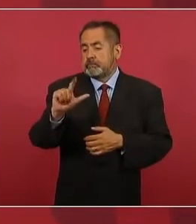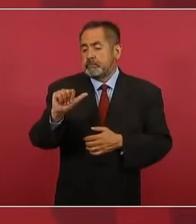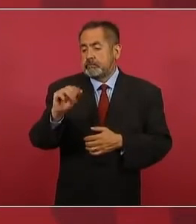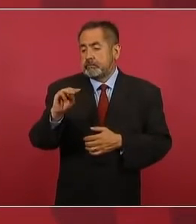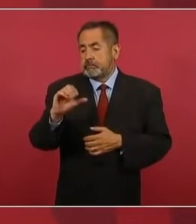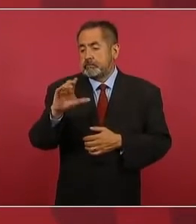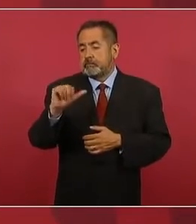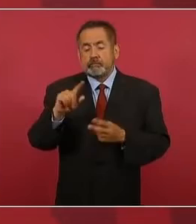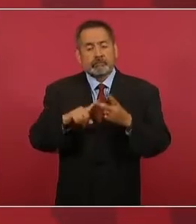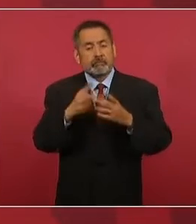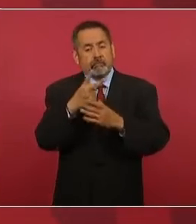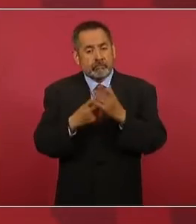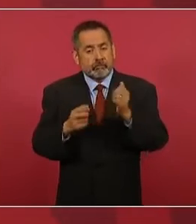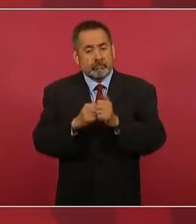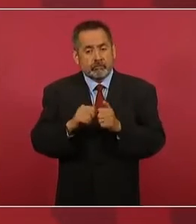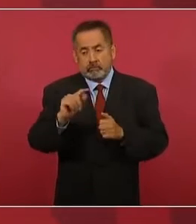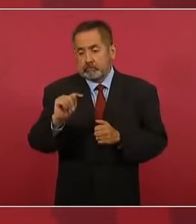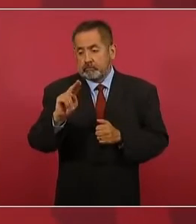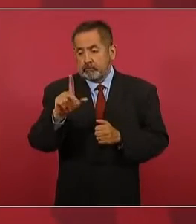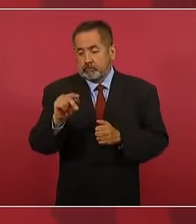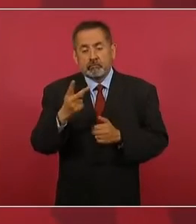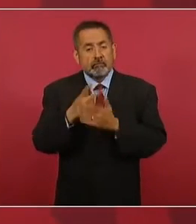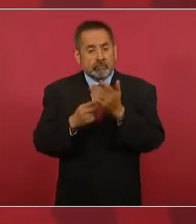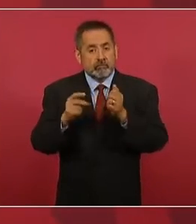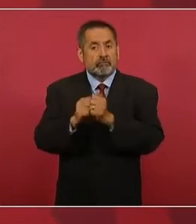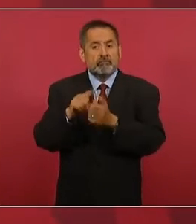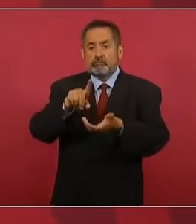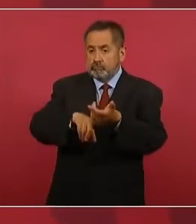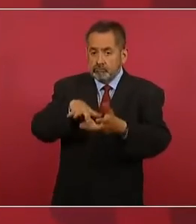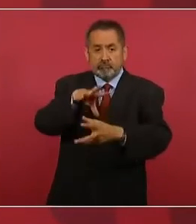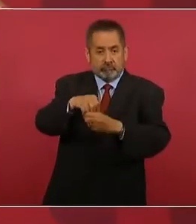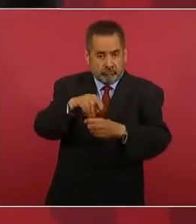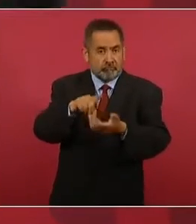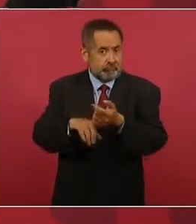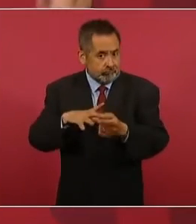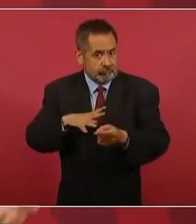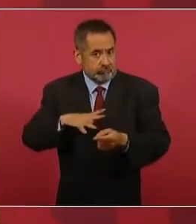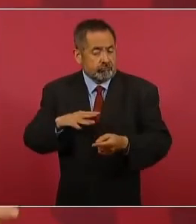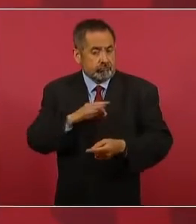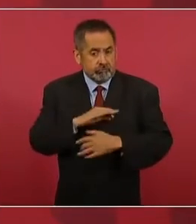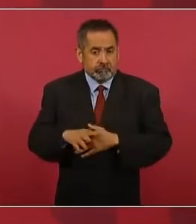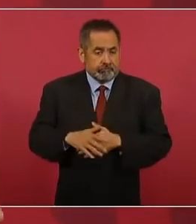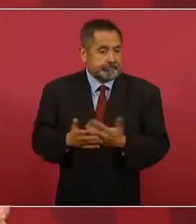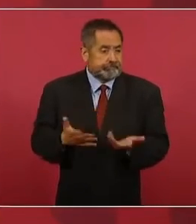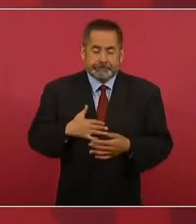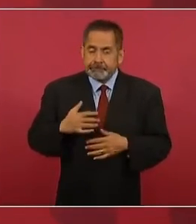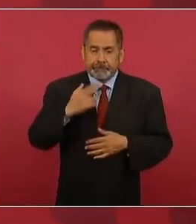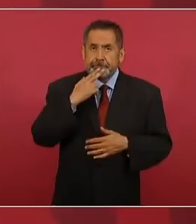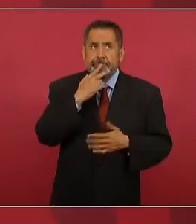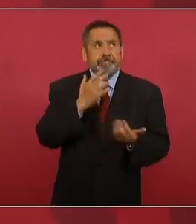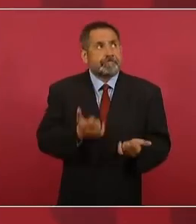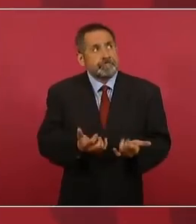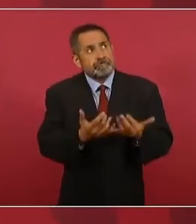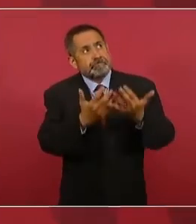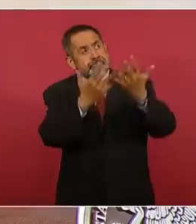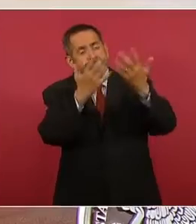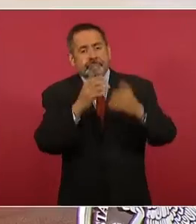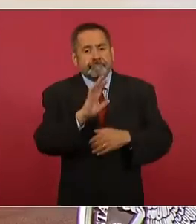Tula, porque va a tener capacidad la coquizadora. Entonces se va a dejar de contaminar,